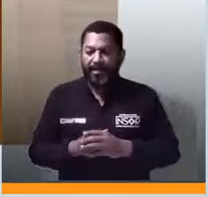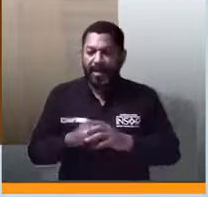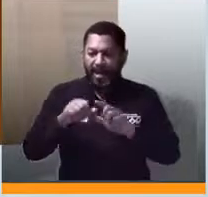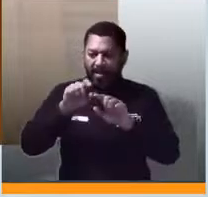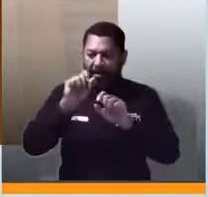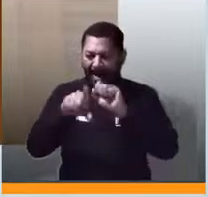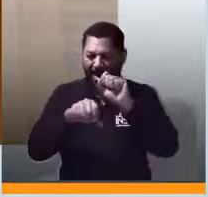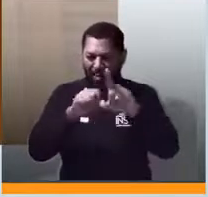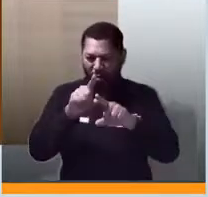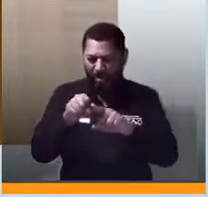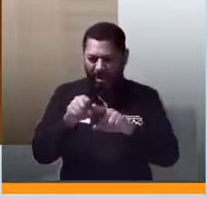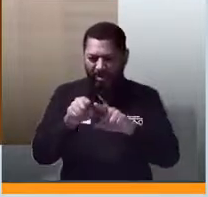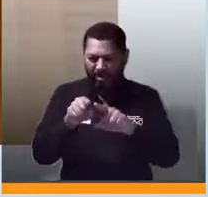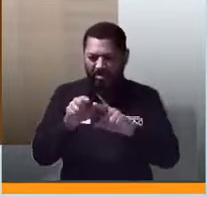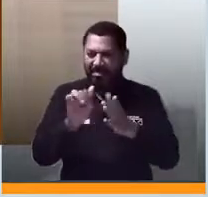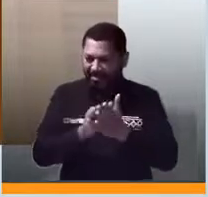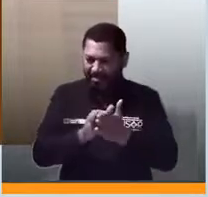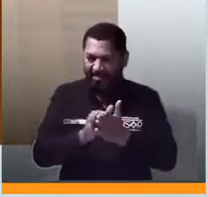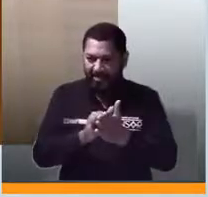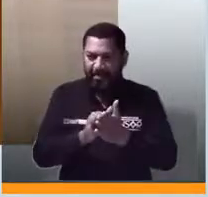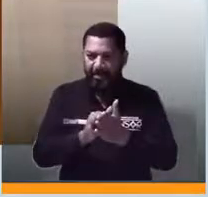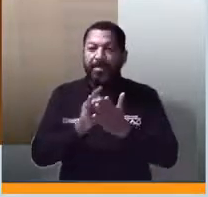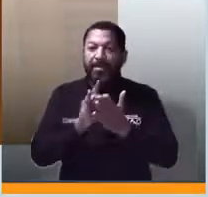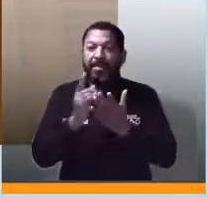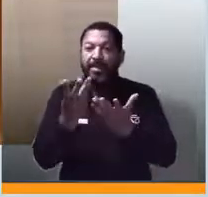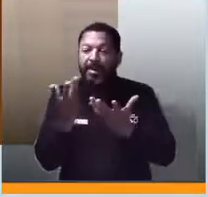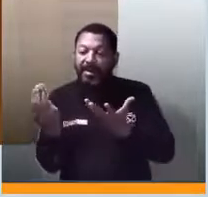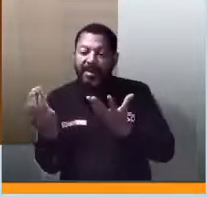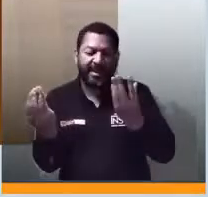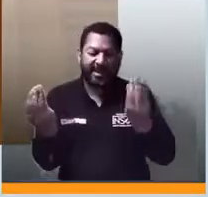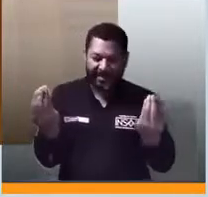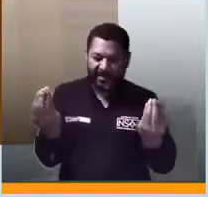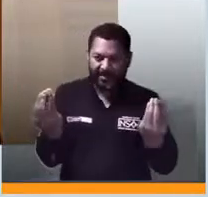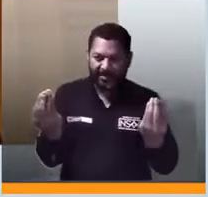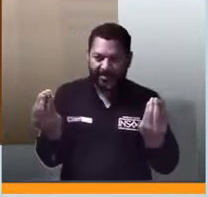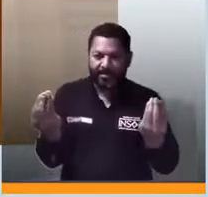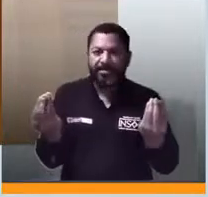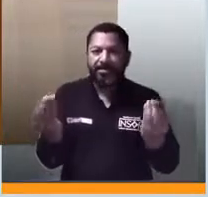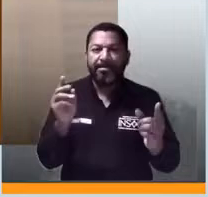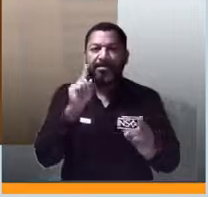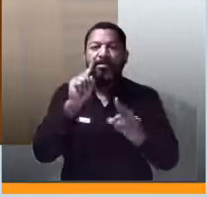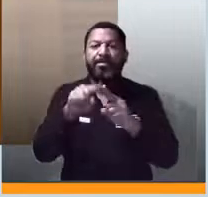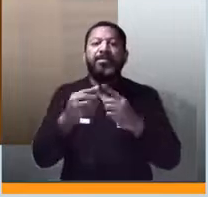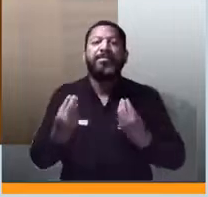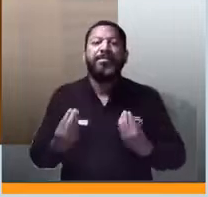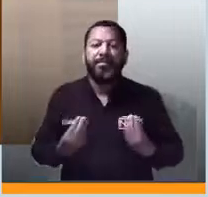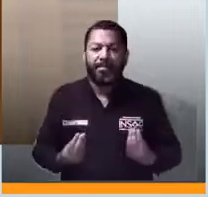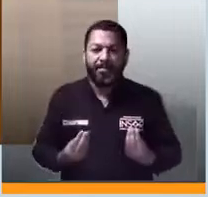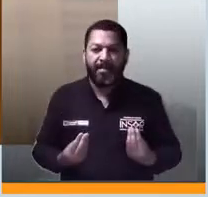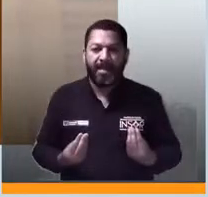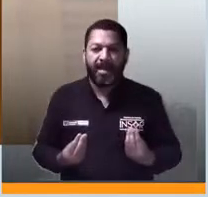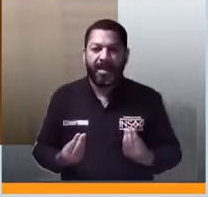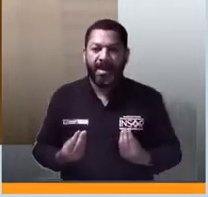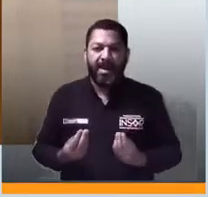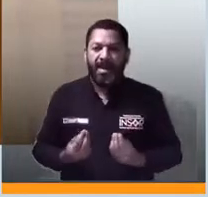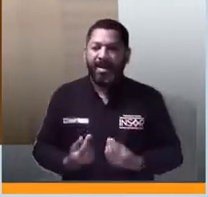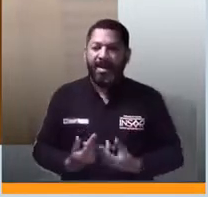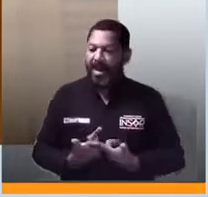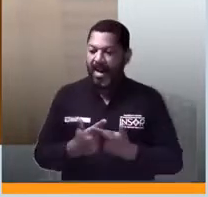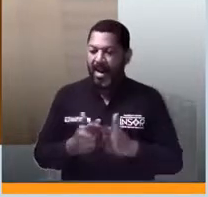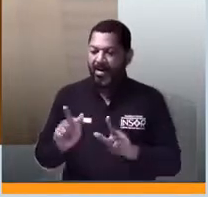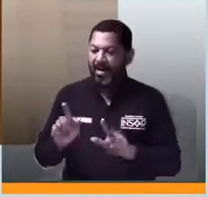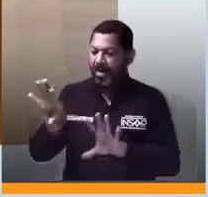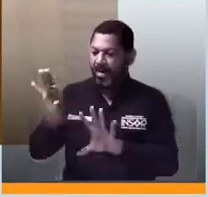gustaría, rectores, dividirlos a ustedes como en dos grupos, y va a ser un poco aquí libre